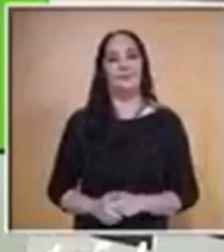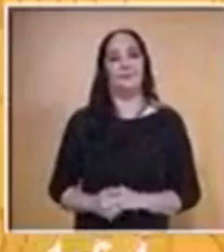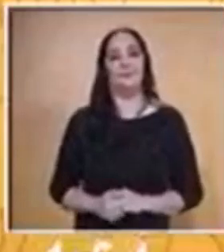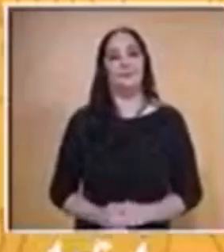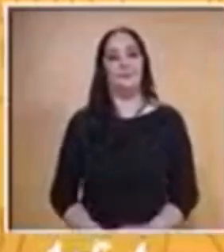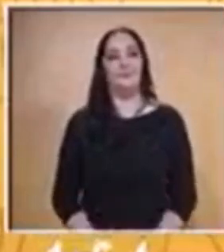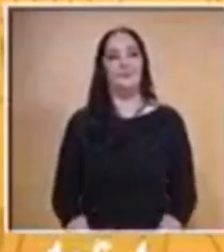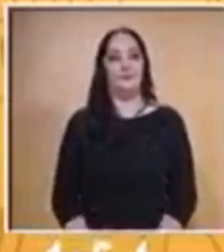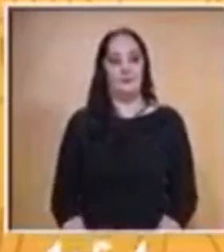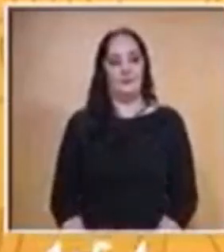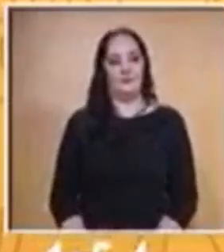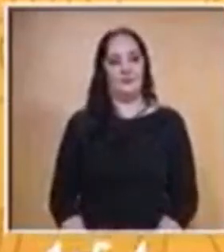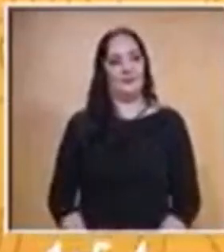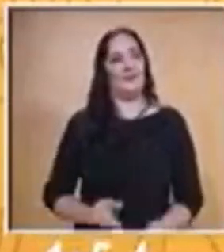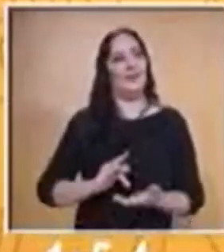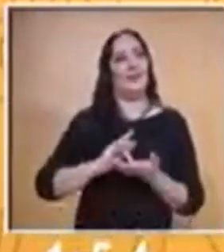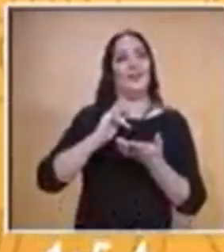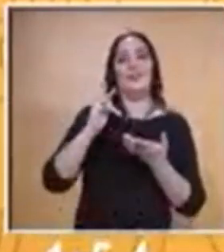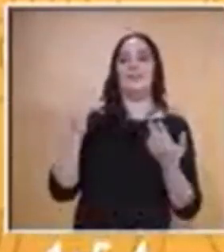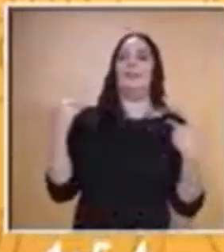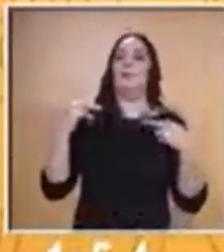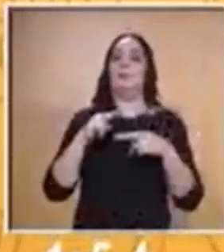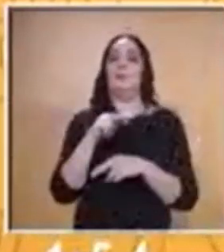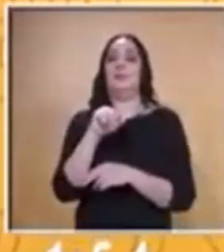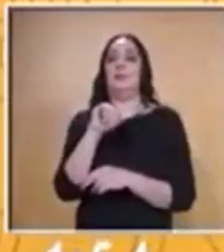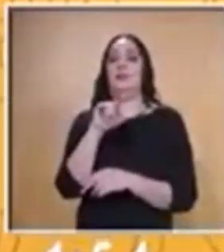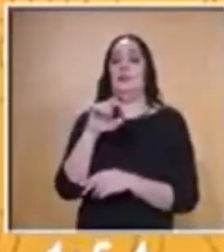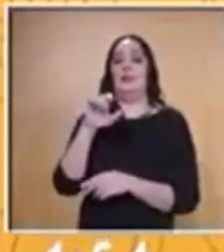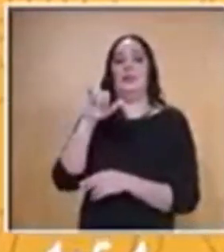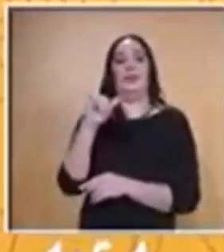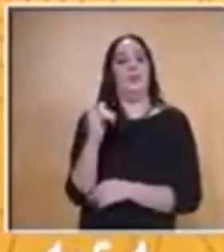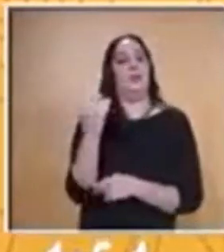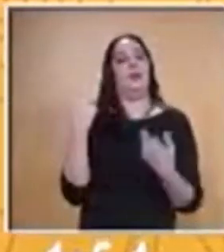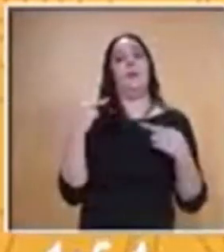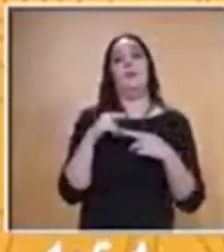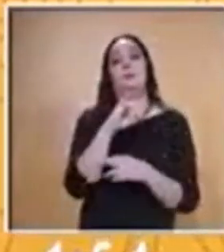Gracias a la maestra Nayeli y al profesor Josué por impartir